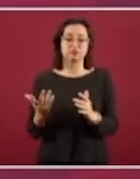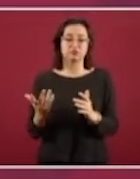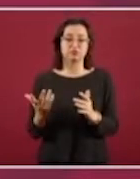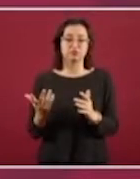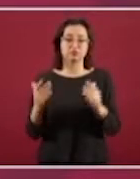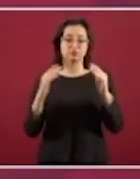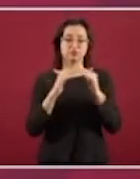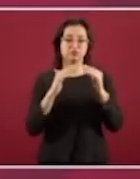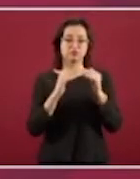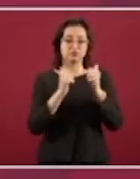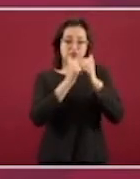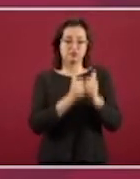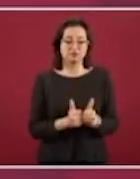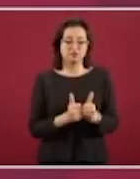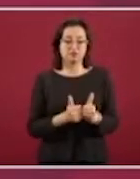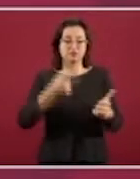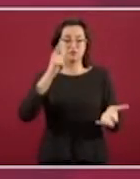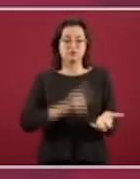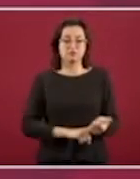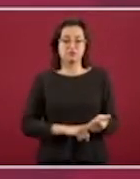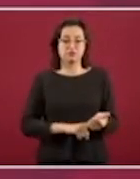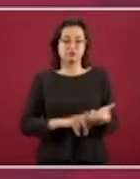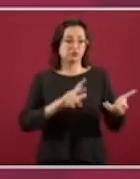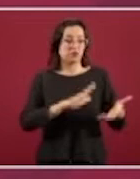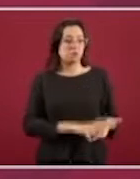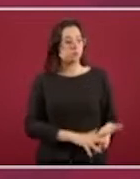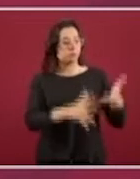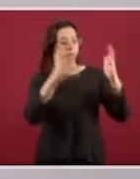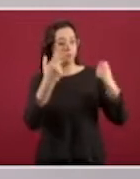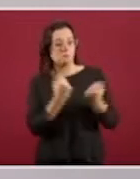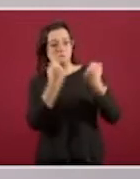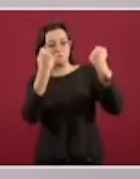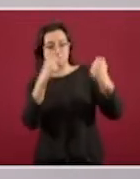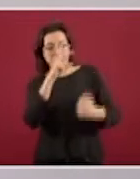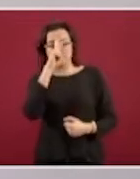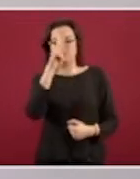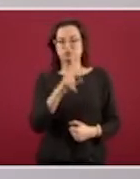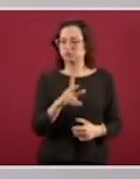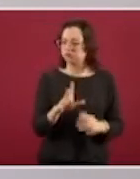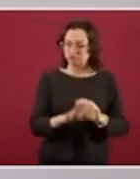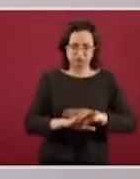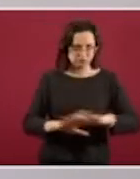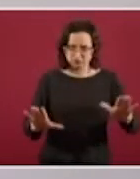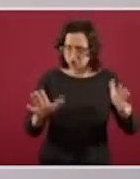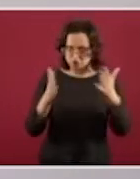la gente está en sus casas, hay más confrontación, hay más violencia. No